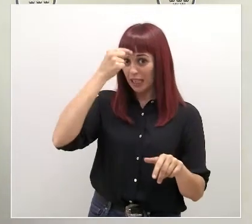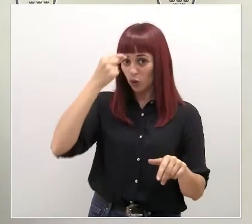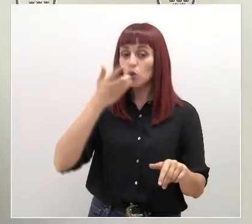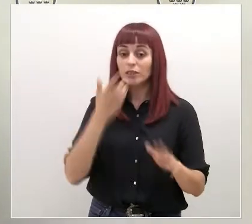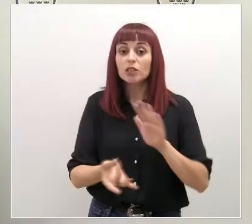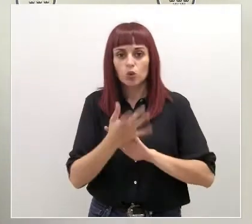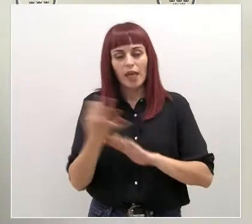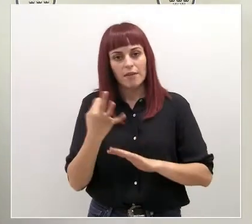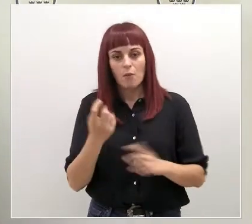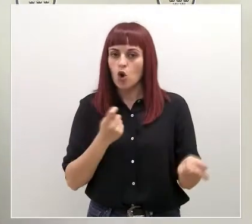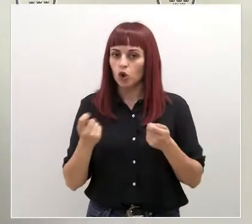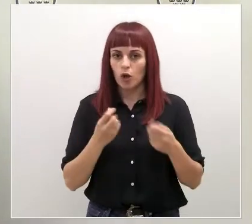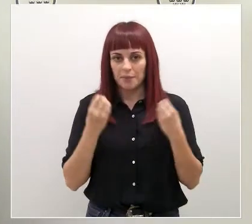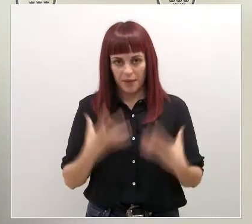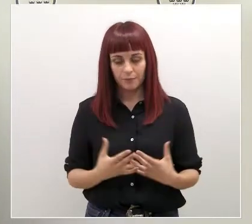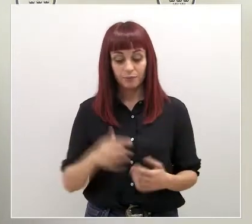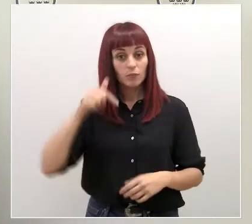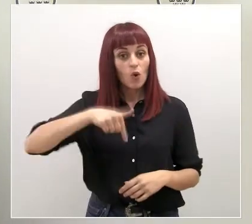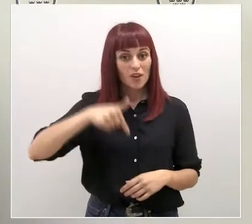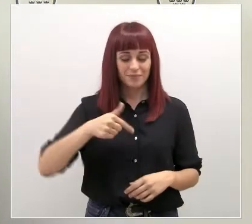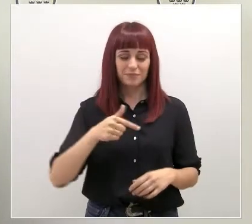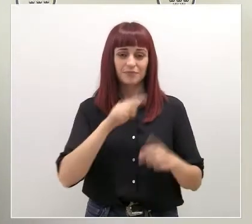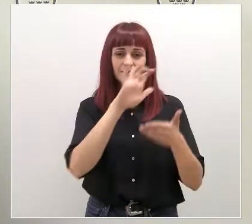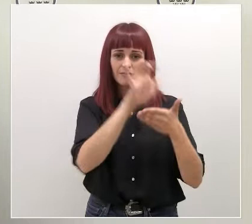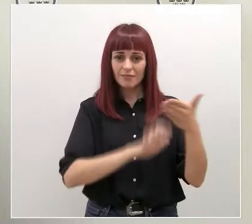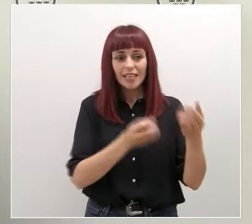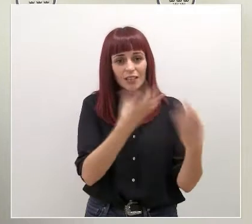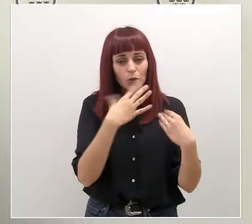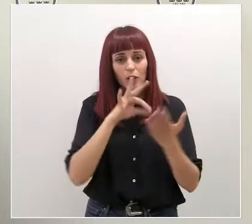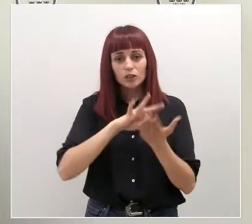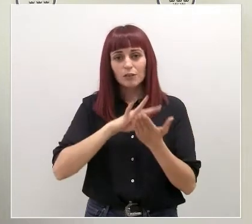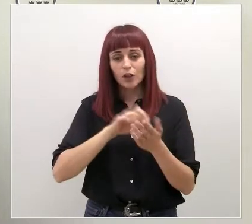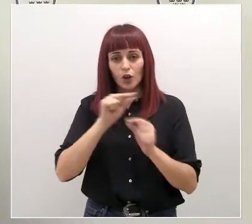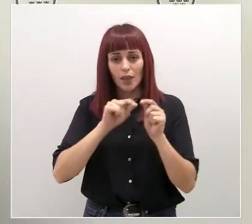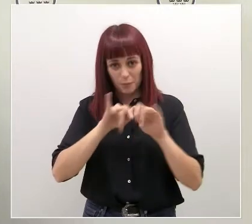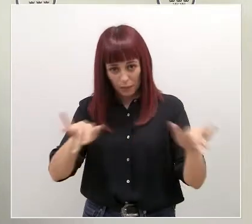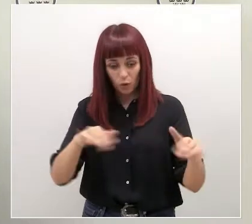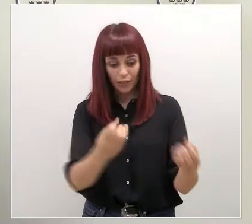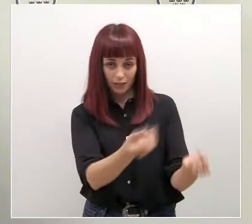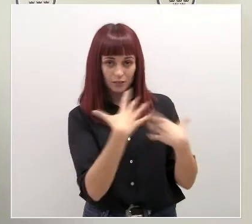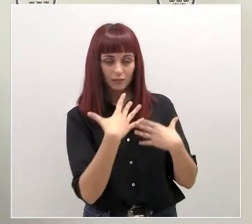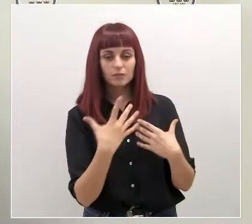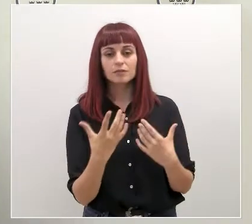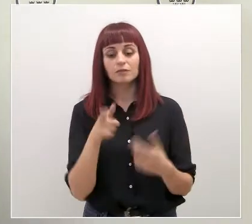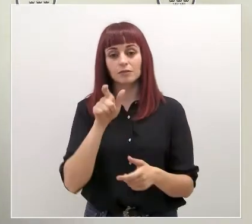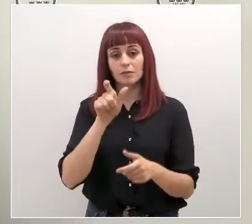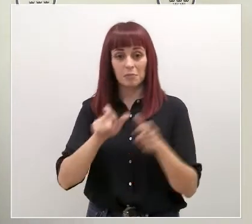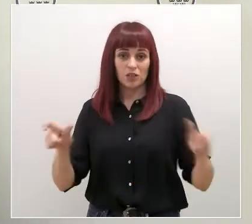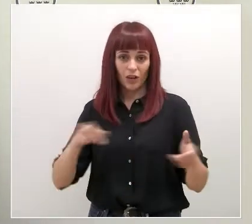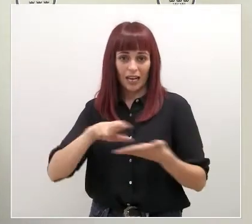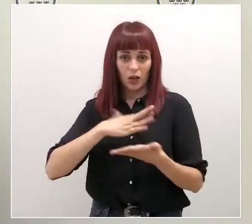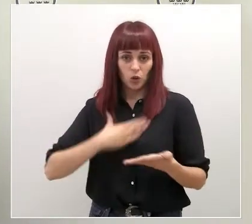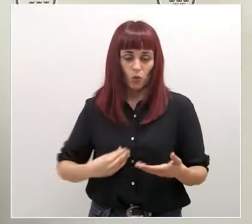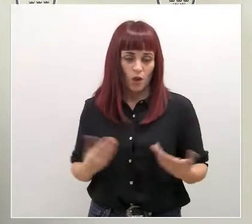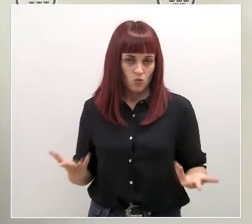surgiera. A día de hoy, y según la última información proporcionada por el Servicio de Epidemiología, las cifras de la región de Murcia son